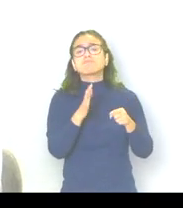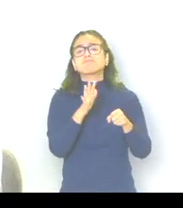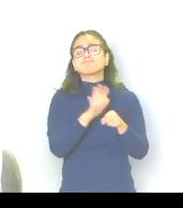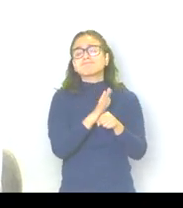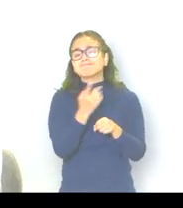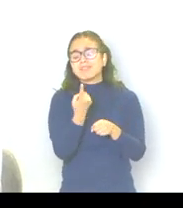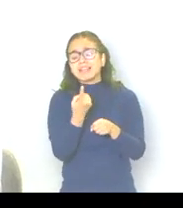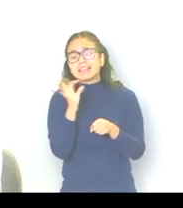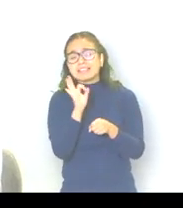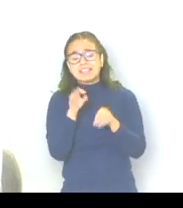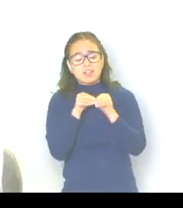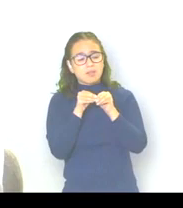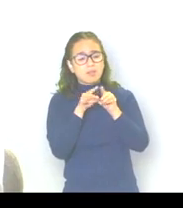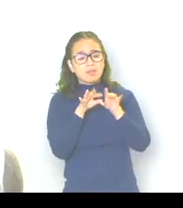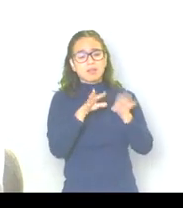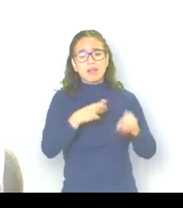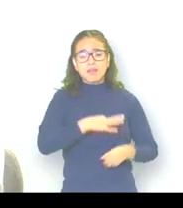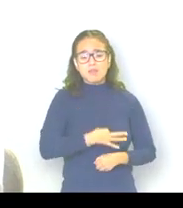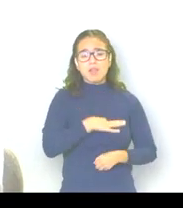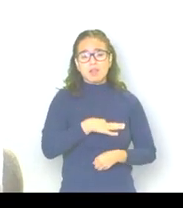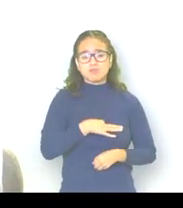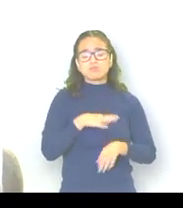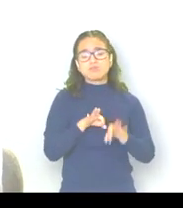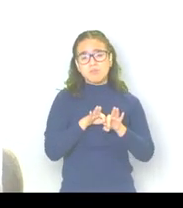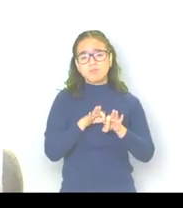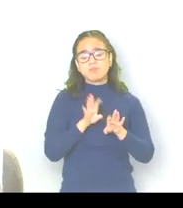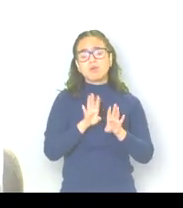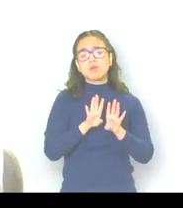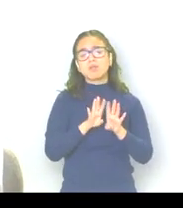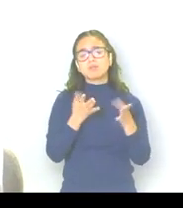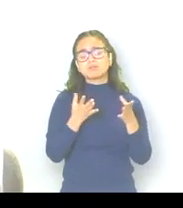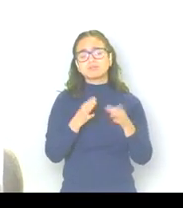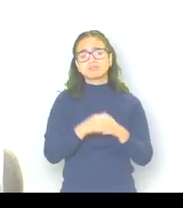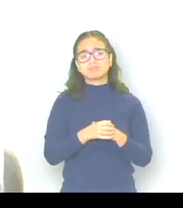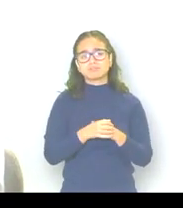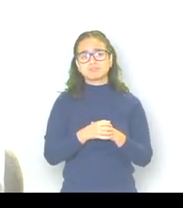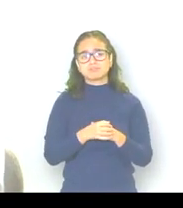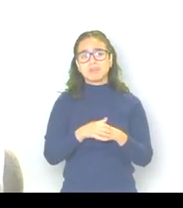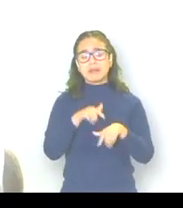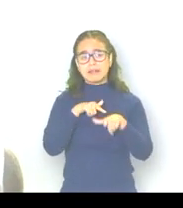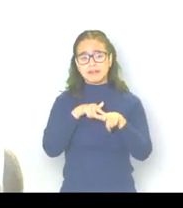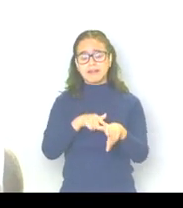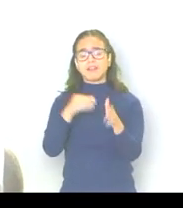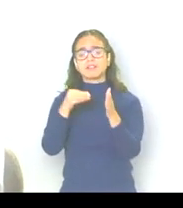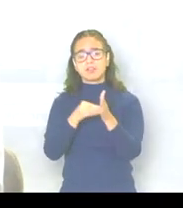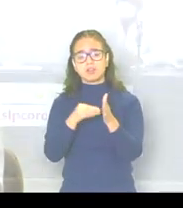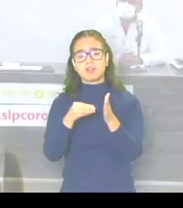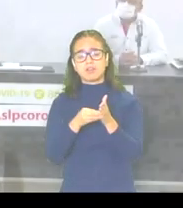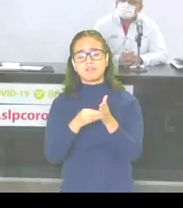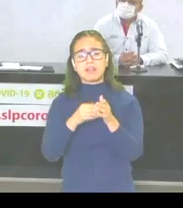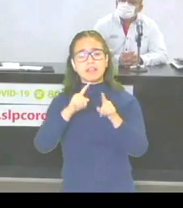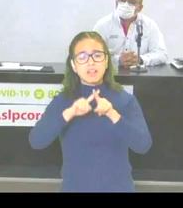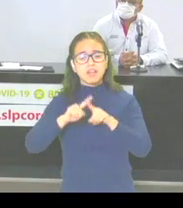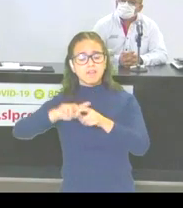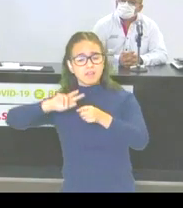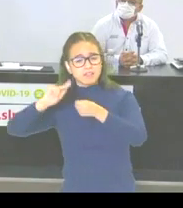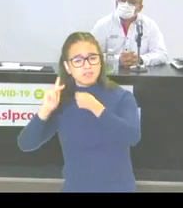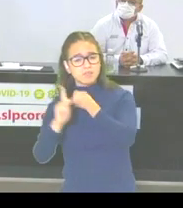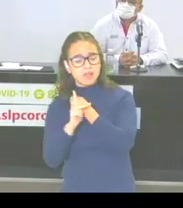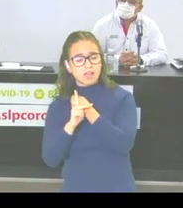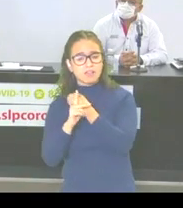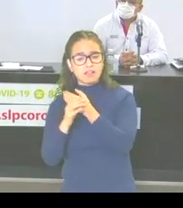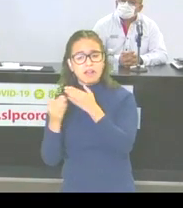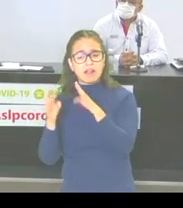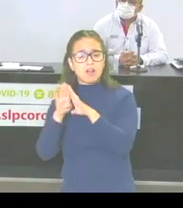la propagación del virus que, como hemos visto, sigue dando la vuelta, sigue apareciendo, inclusive en países que ya habían